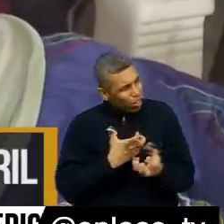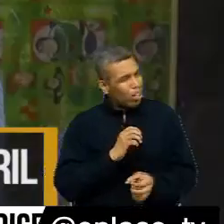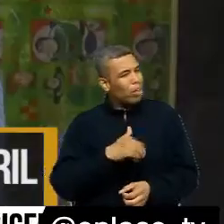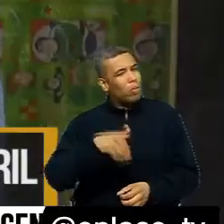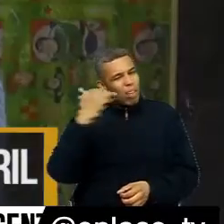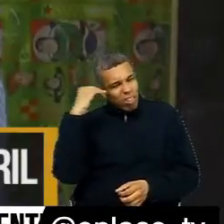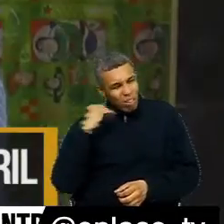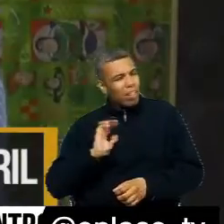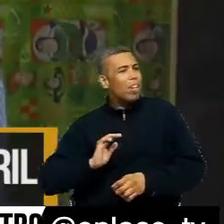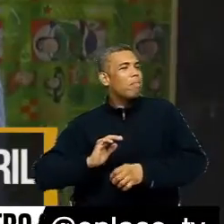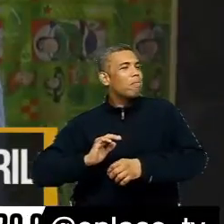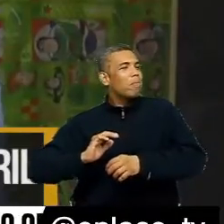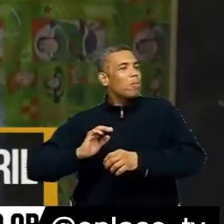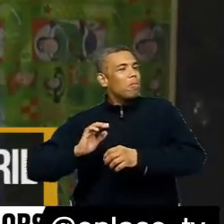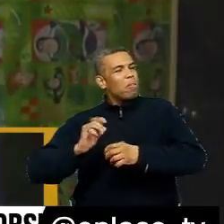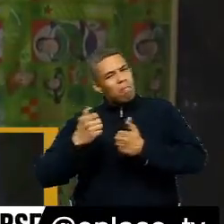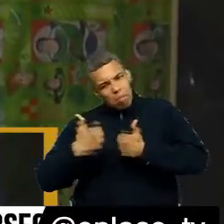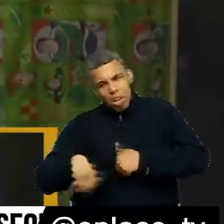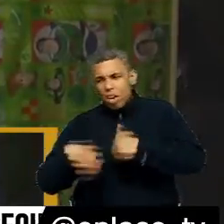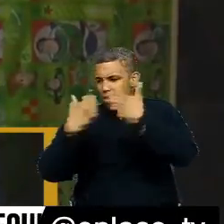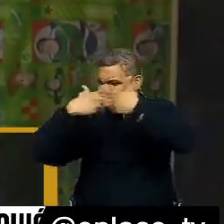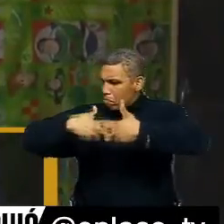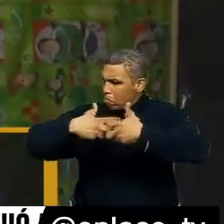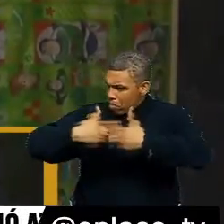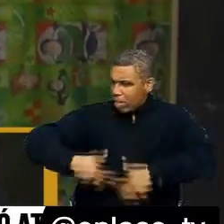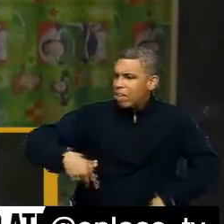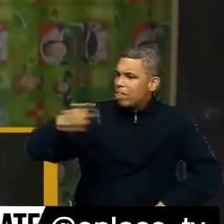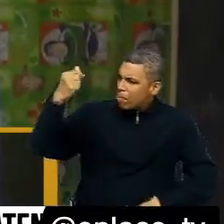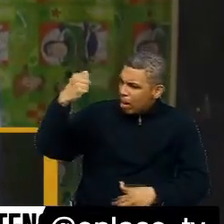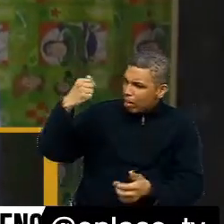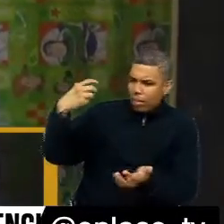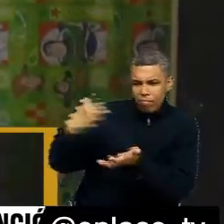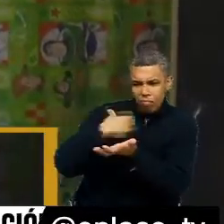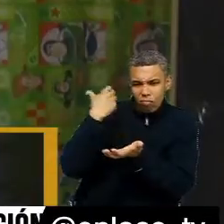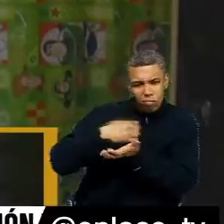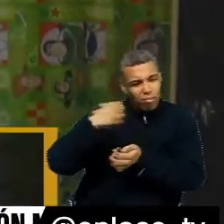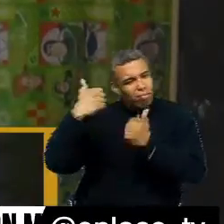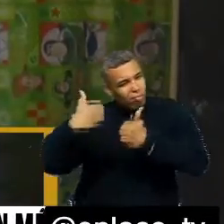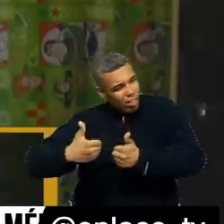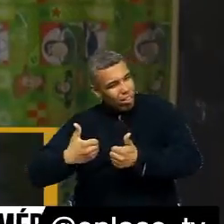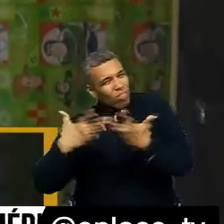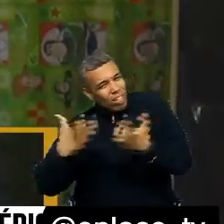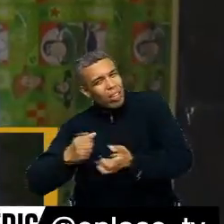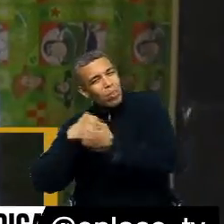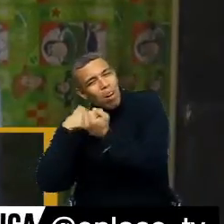nosotros hacemos en la empresa. Entonces decidimos venir acá, volver